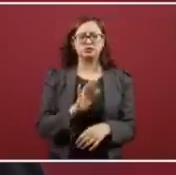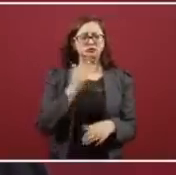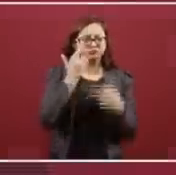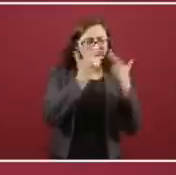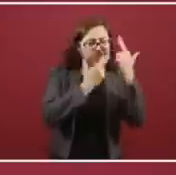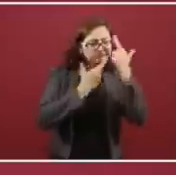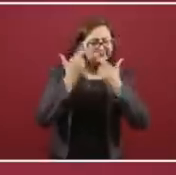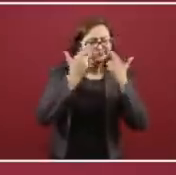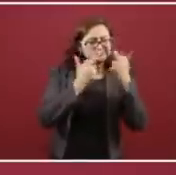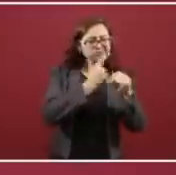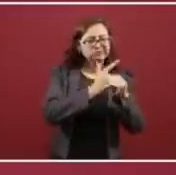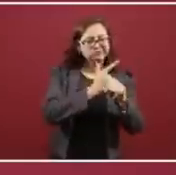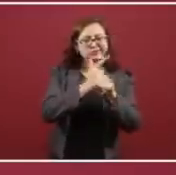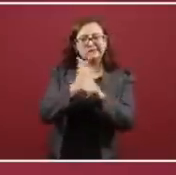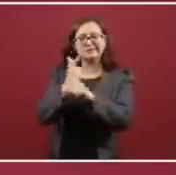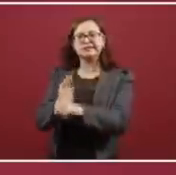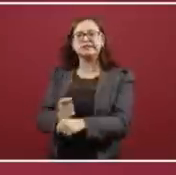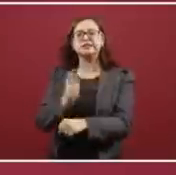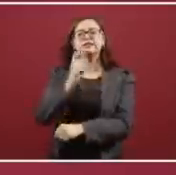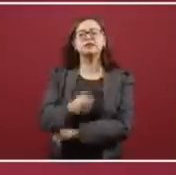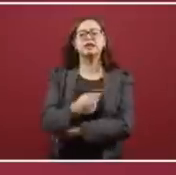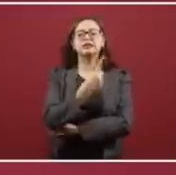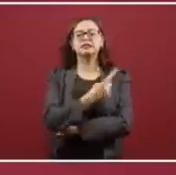decir 125